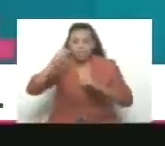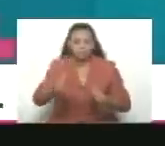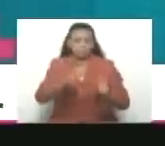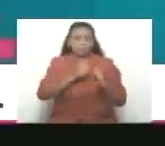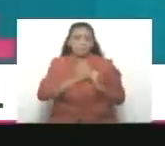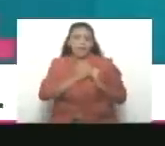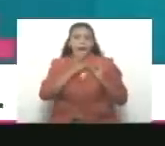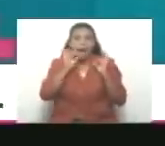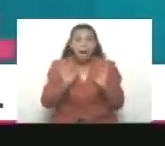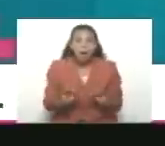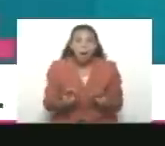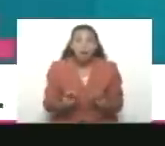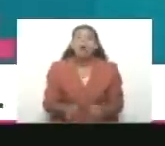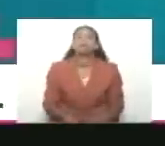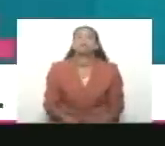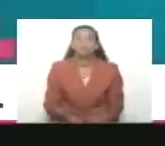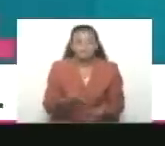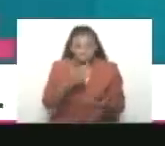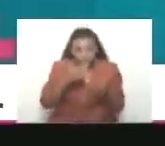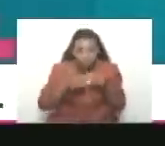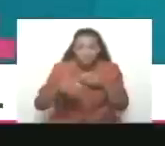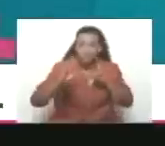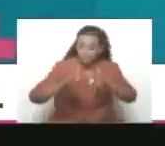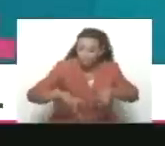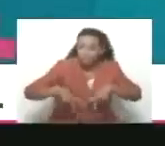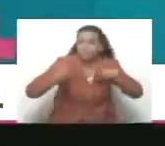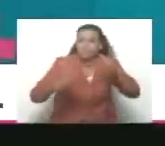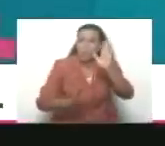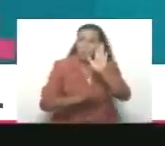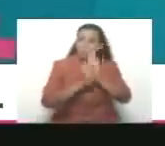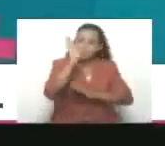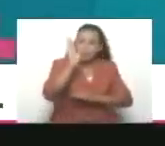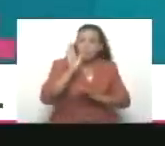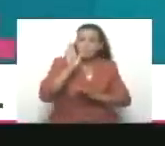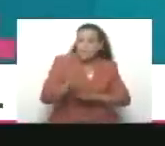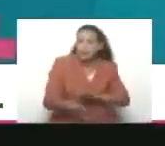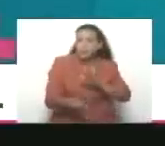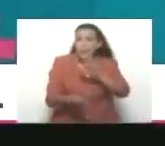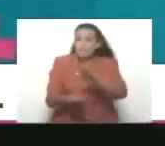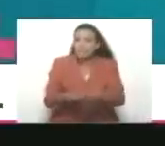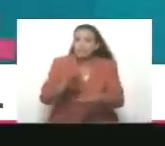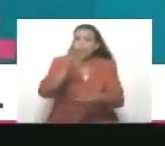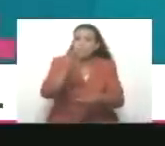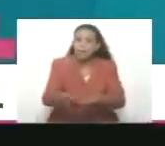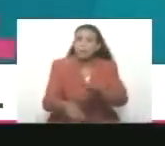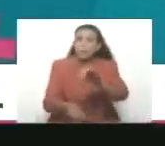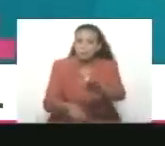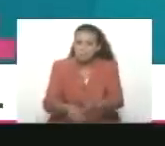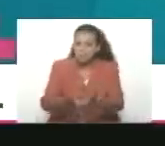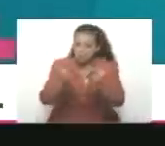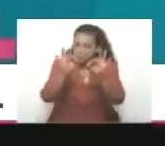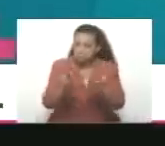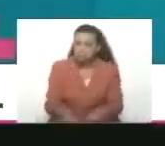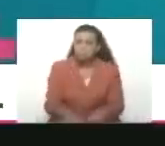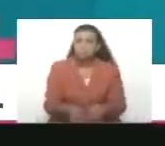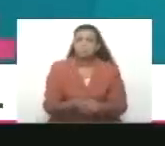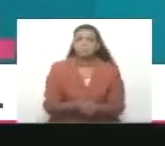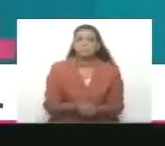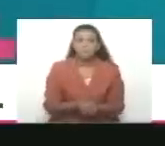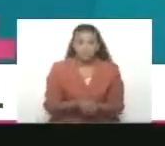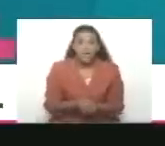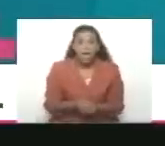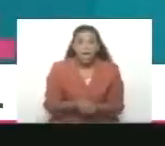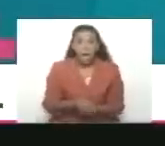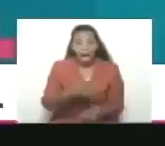país ahora en fase de recuperación progresiva avanzada y con